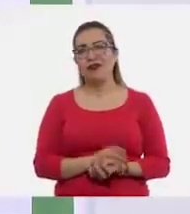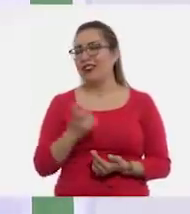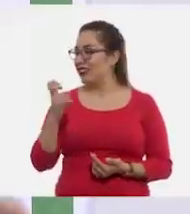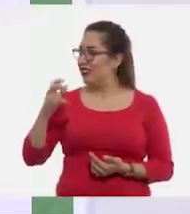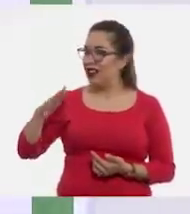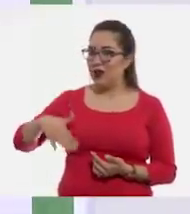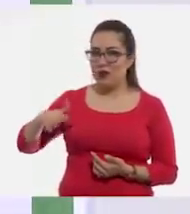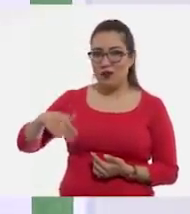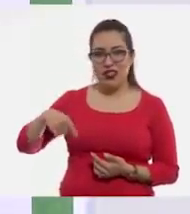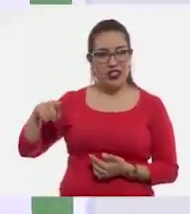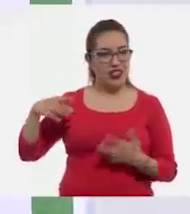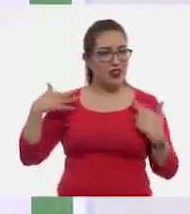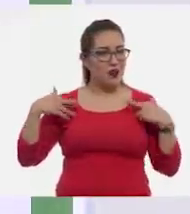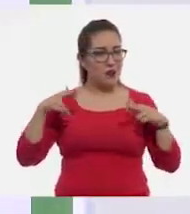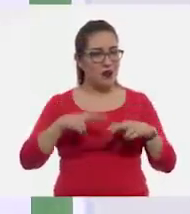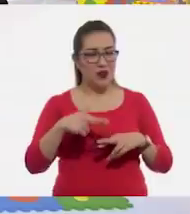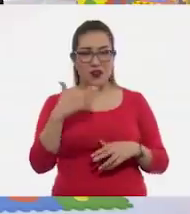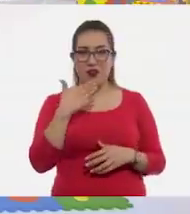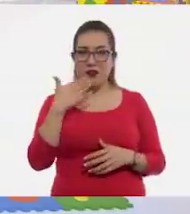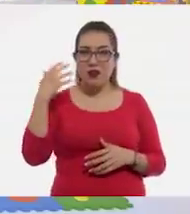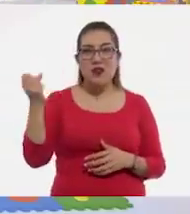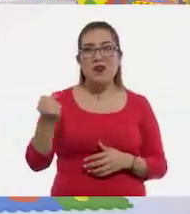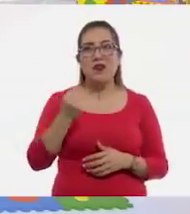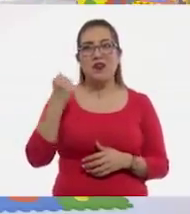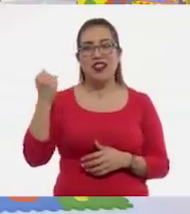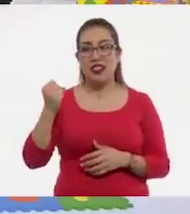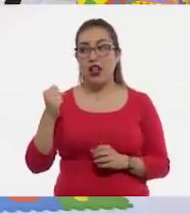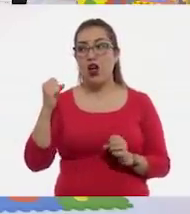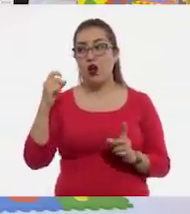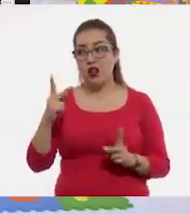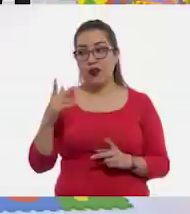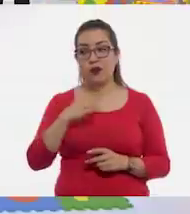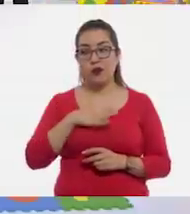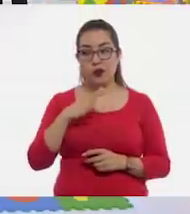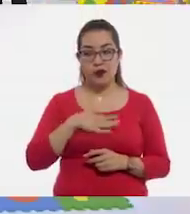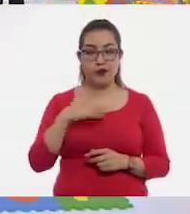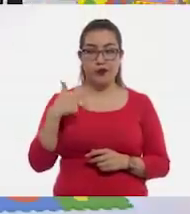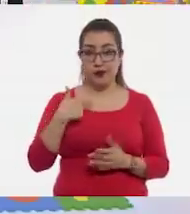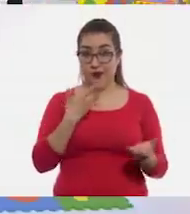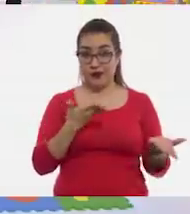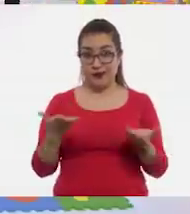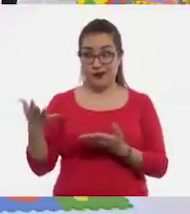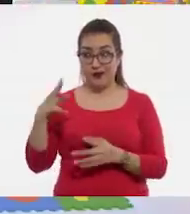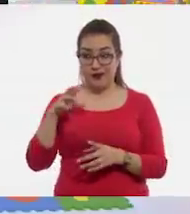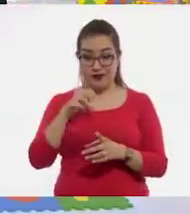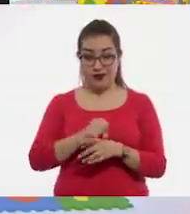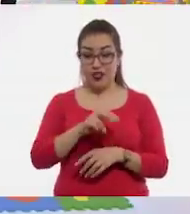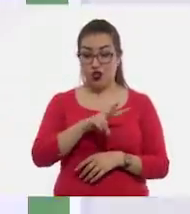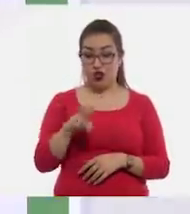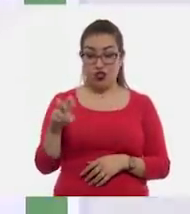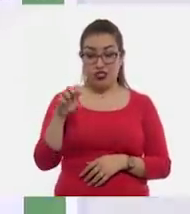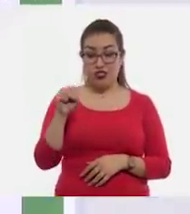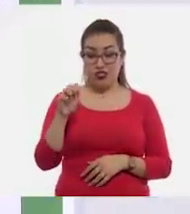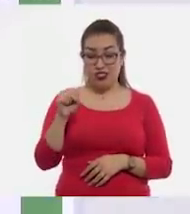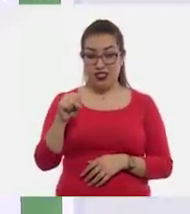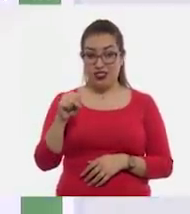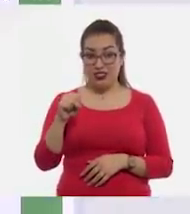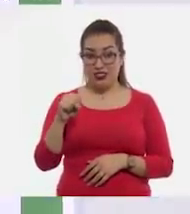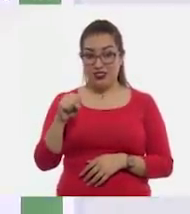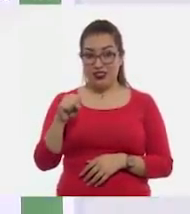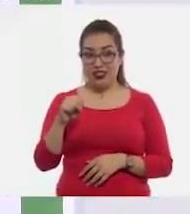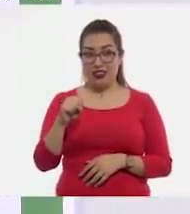momento fue espectacular. Bueno, entonces yo llegué al 260 porque agregamos